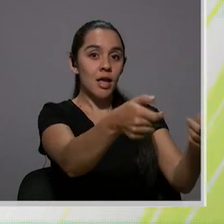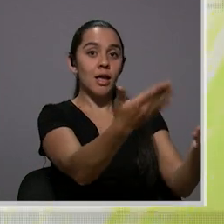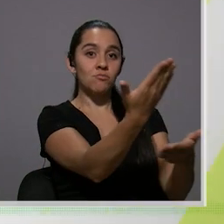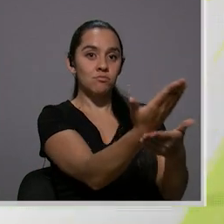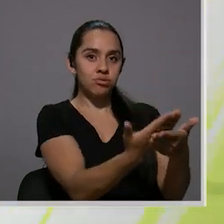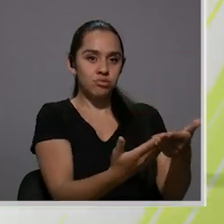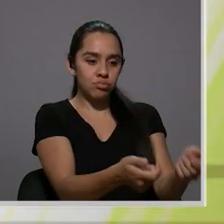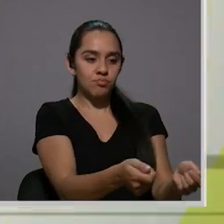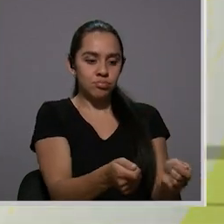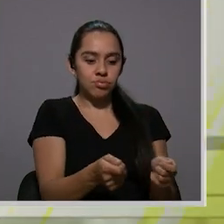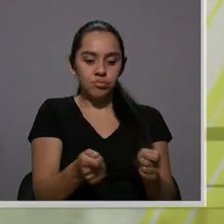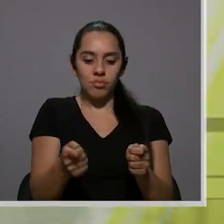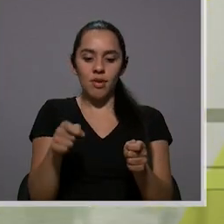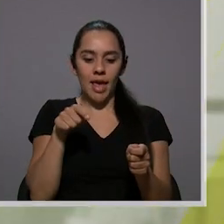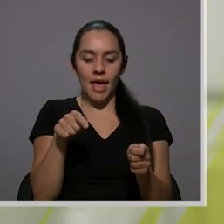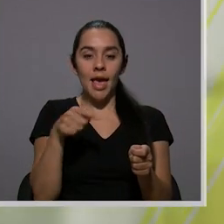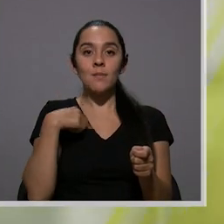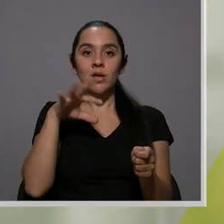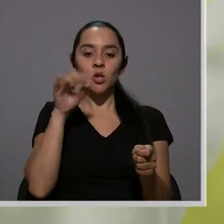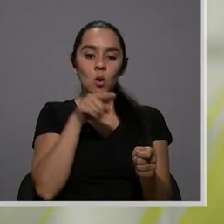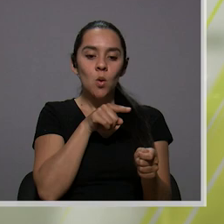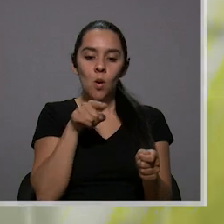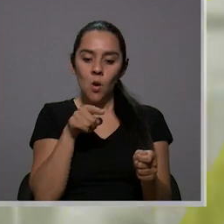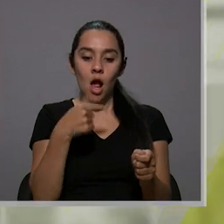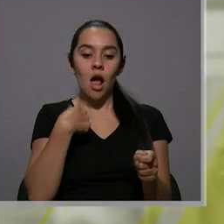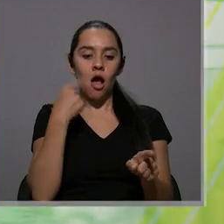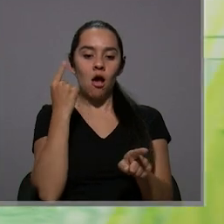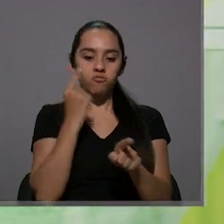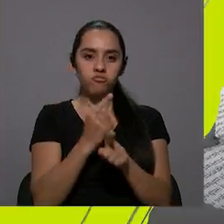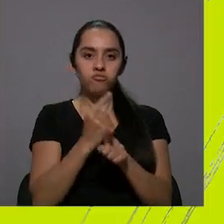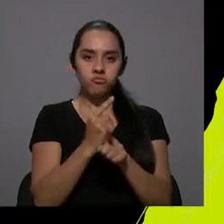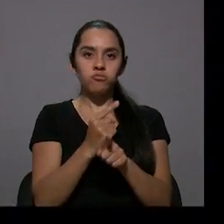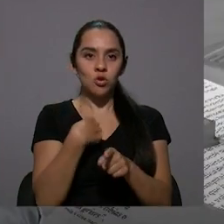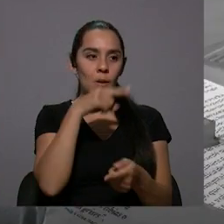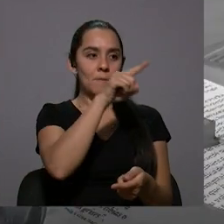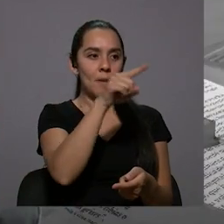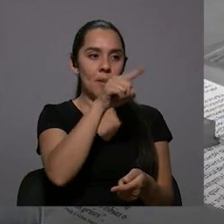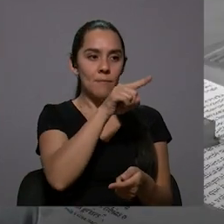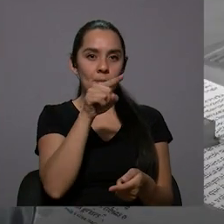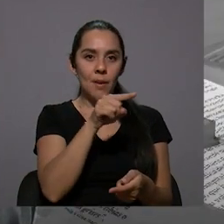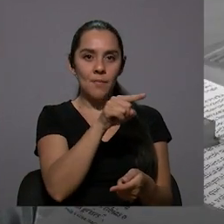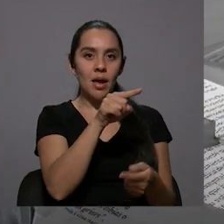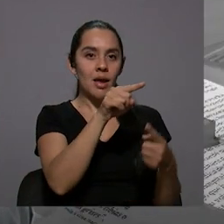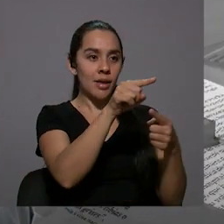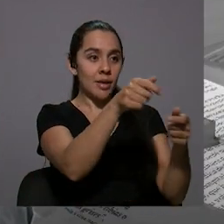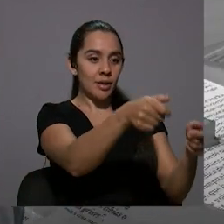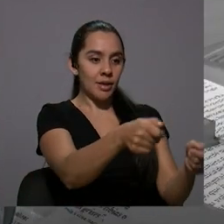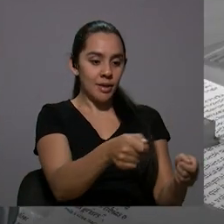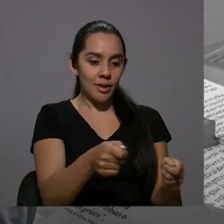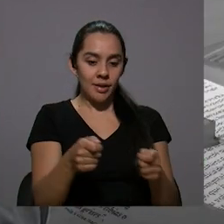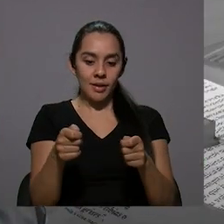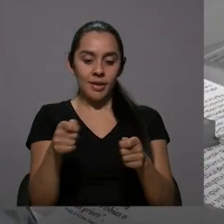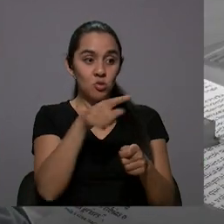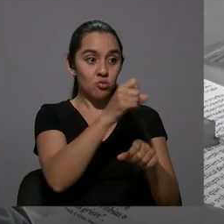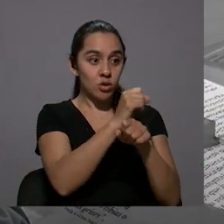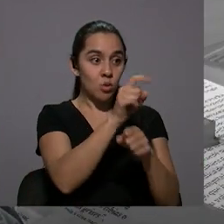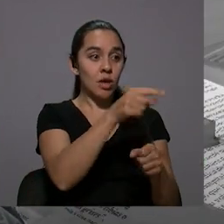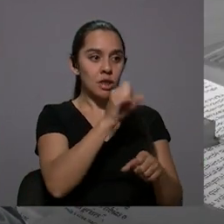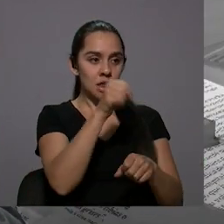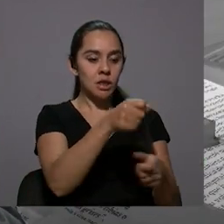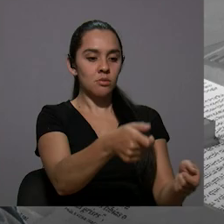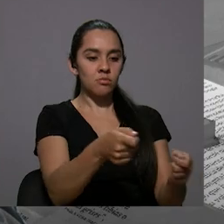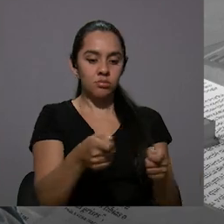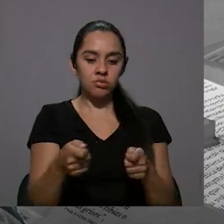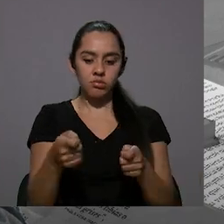da cuenta que esas opciones fueron las que él pulsó en la máquina y que la máquina Le pregunta Está seguro Sí y deposita su